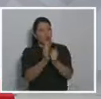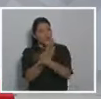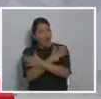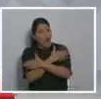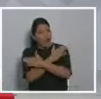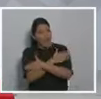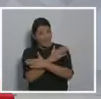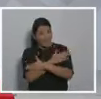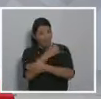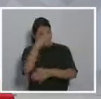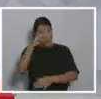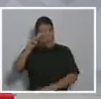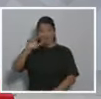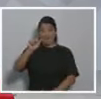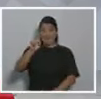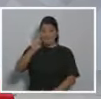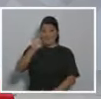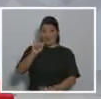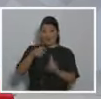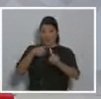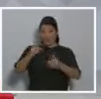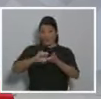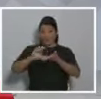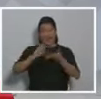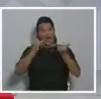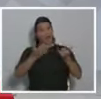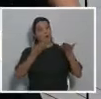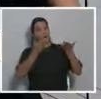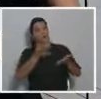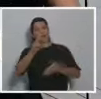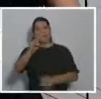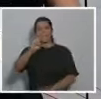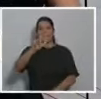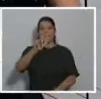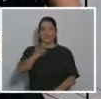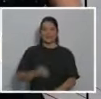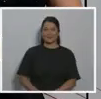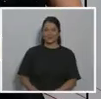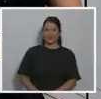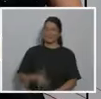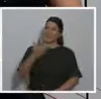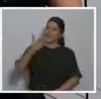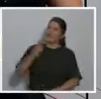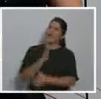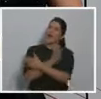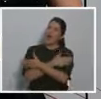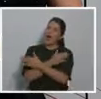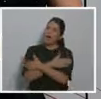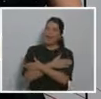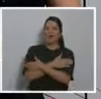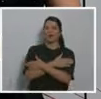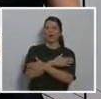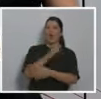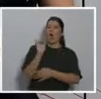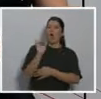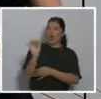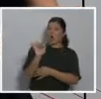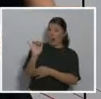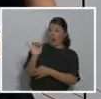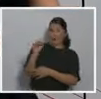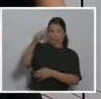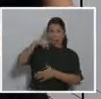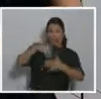doña Marta de San Carlos, le voy a dar el pase a Mel. Qué rico un abracito de esos hoy con esta